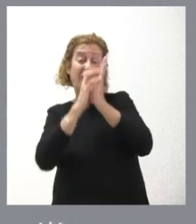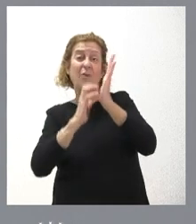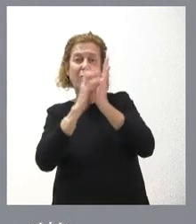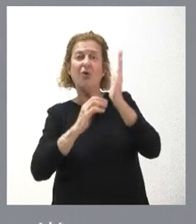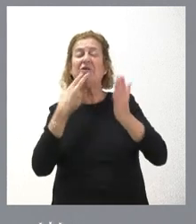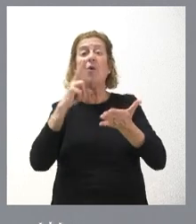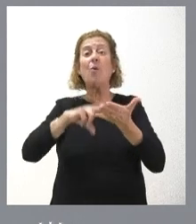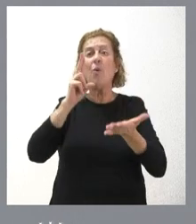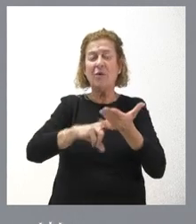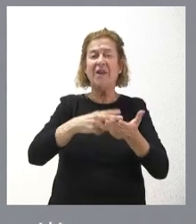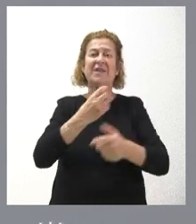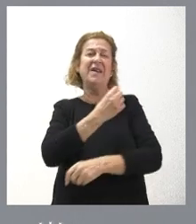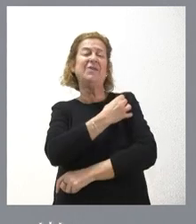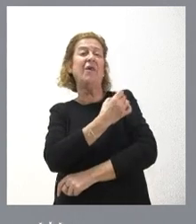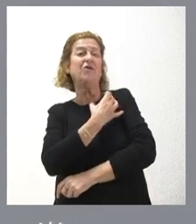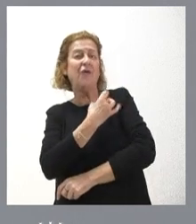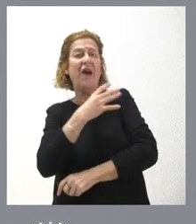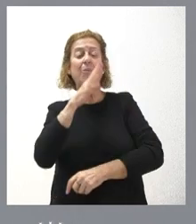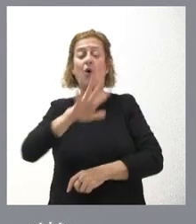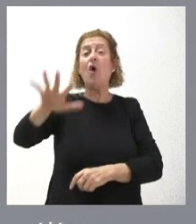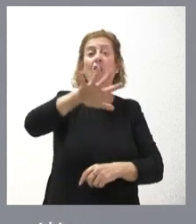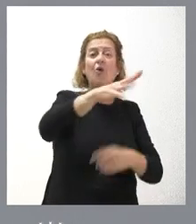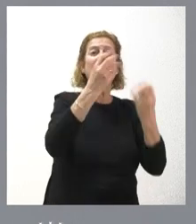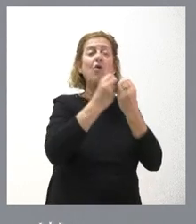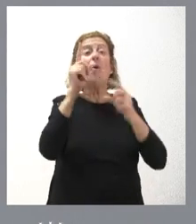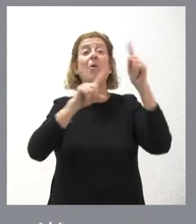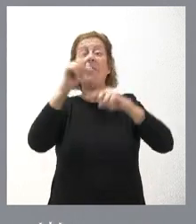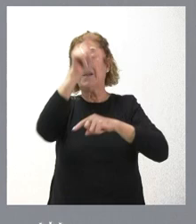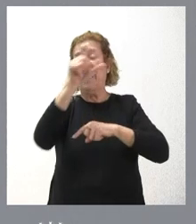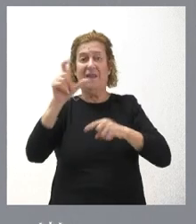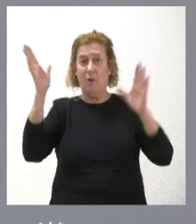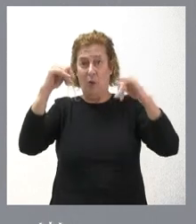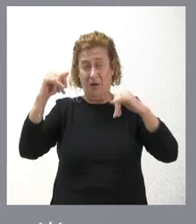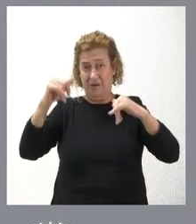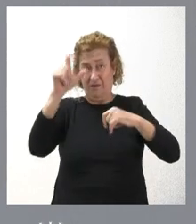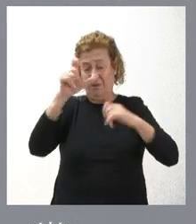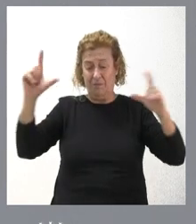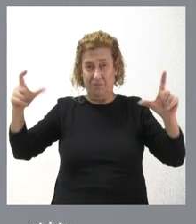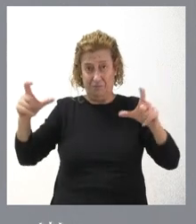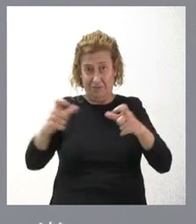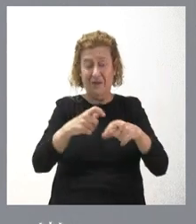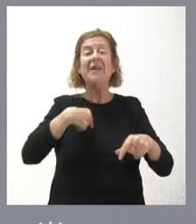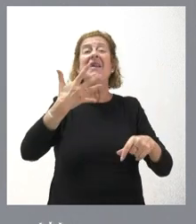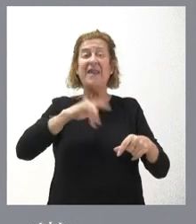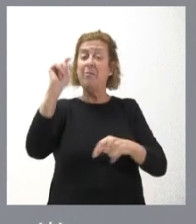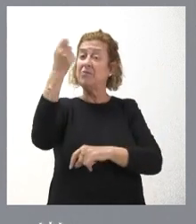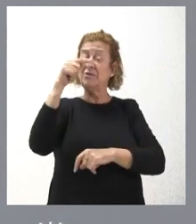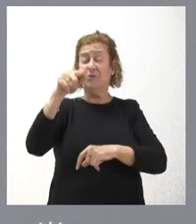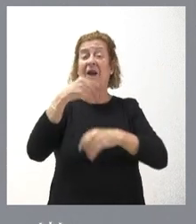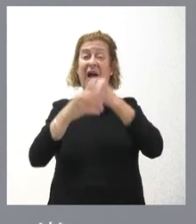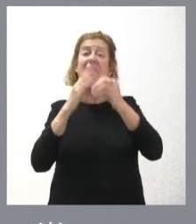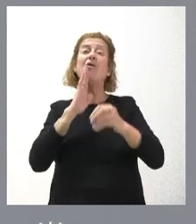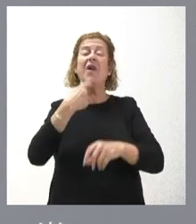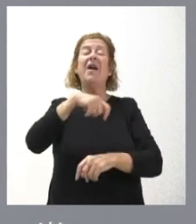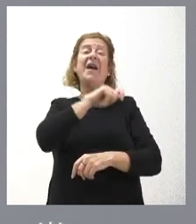cuotas de seguridad social por áreas con problemas demográficos saben ustedes que hemos conseguido que esto se aplique en el caso de España en